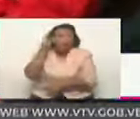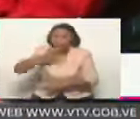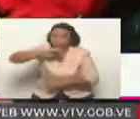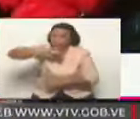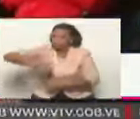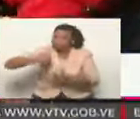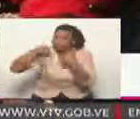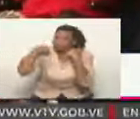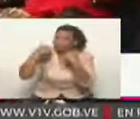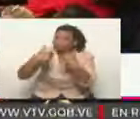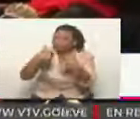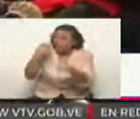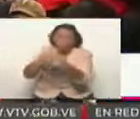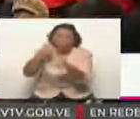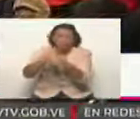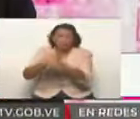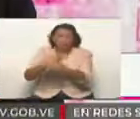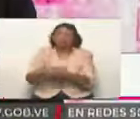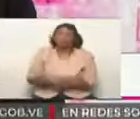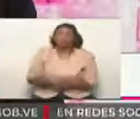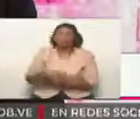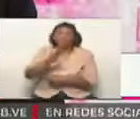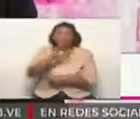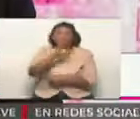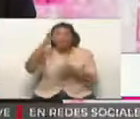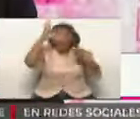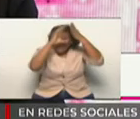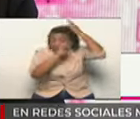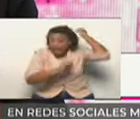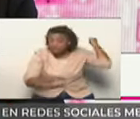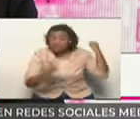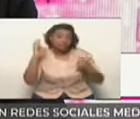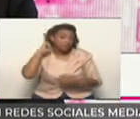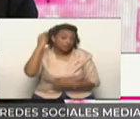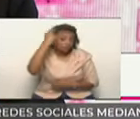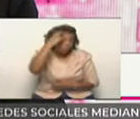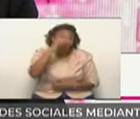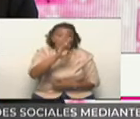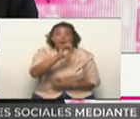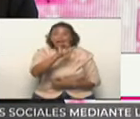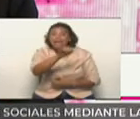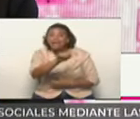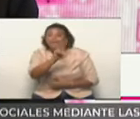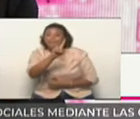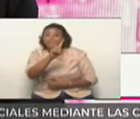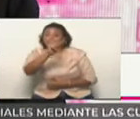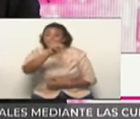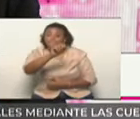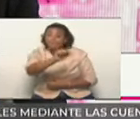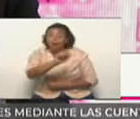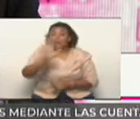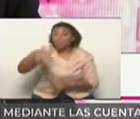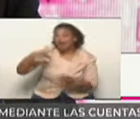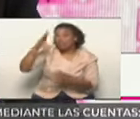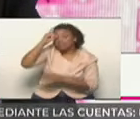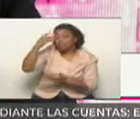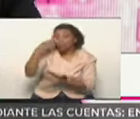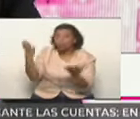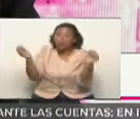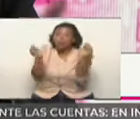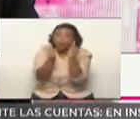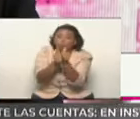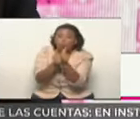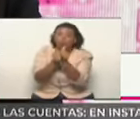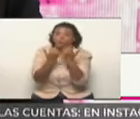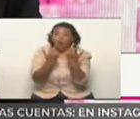los dos, ella y él, se encargaron, bueno, personalmente de sostener no